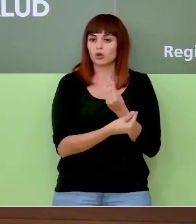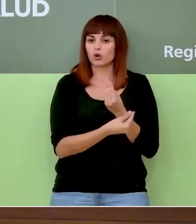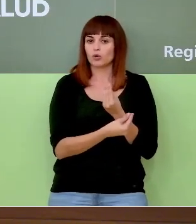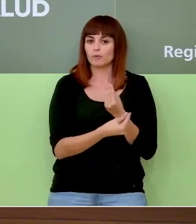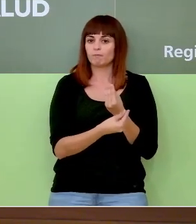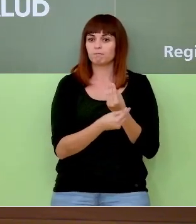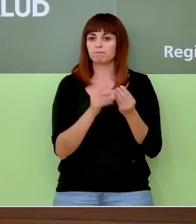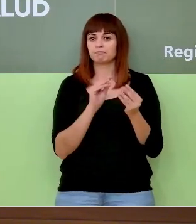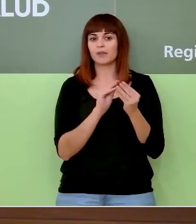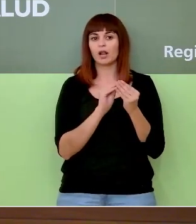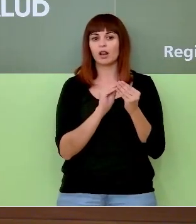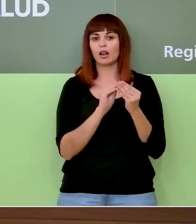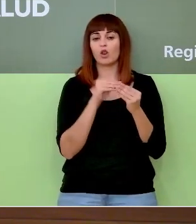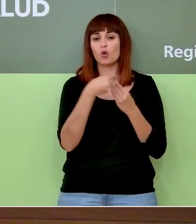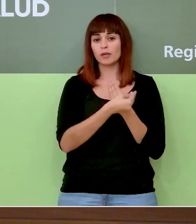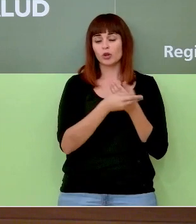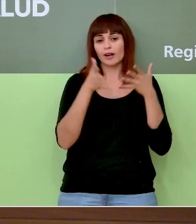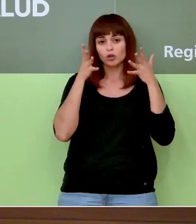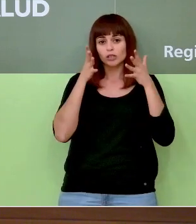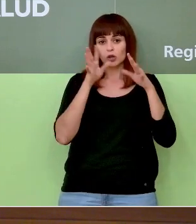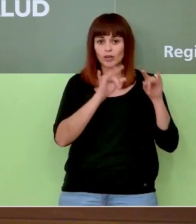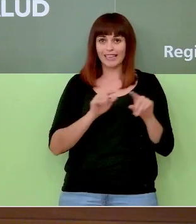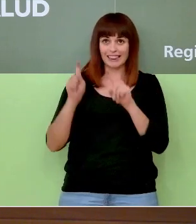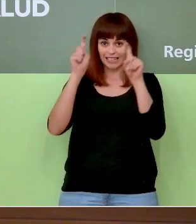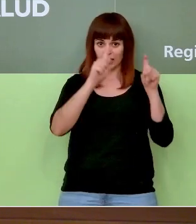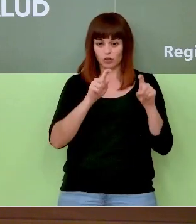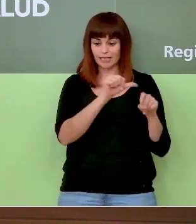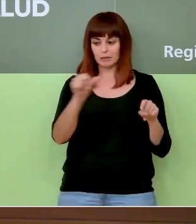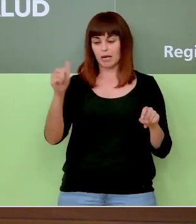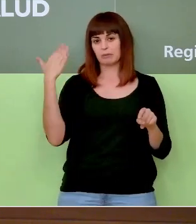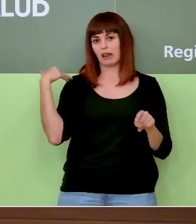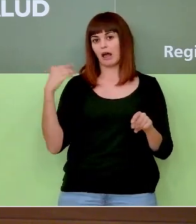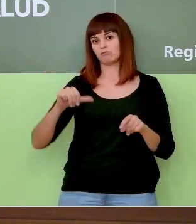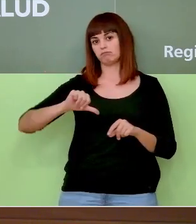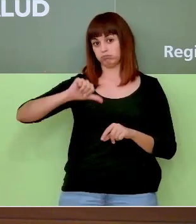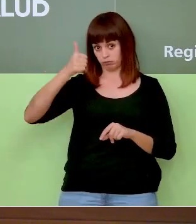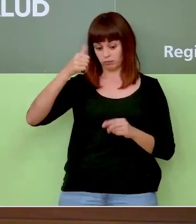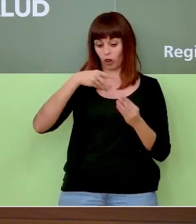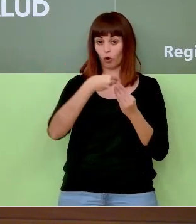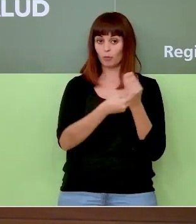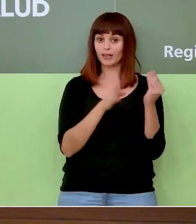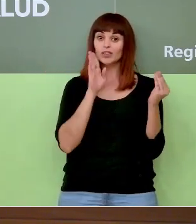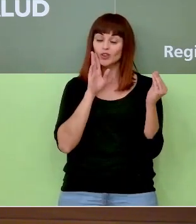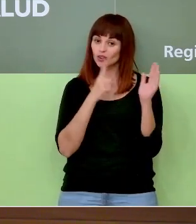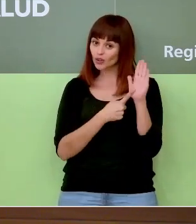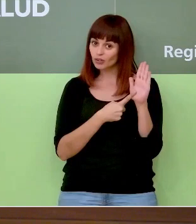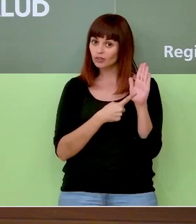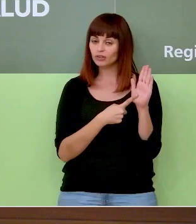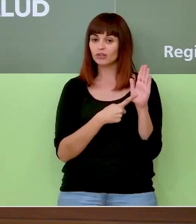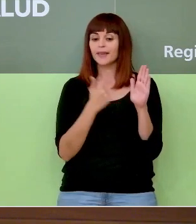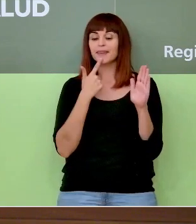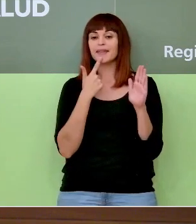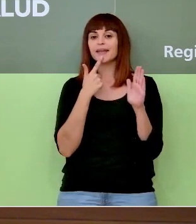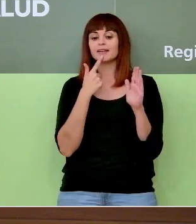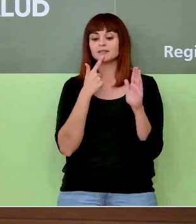del Consejo Interterritorial que se aprobó la semana pasada. En ese documento, el aforo de los gimnasios